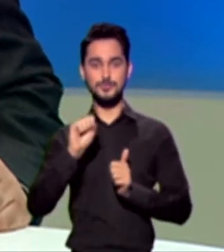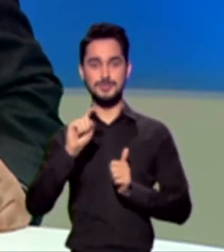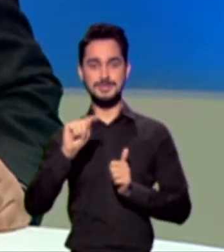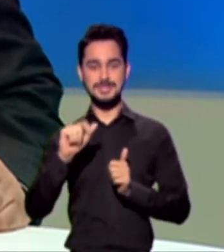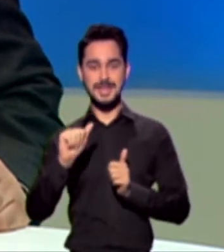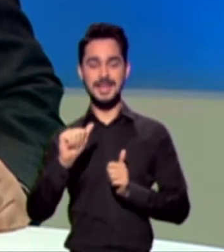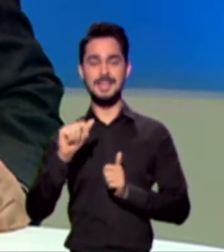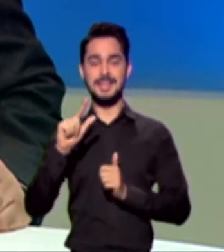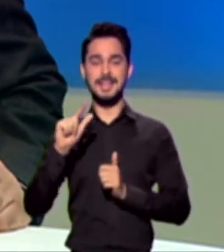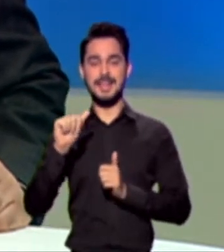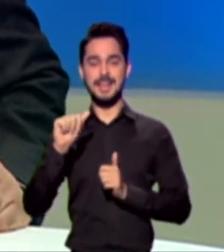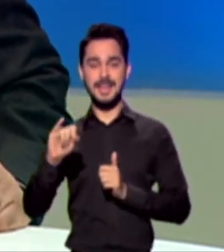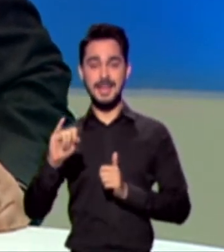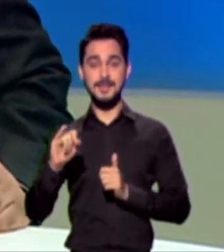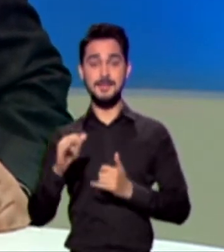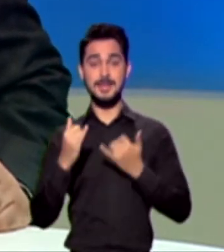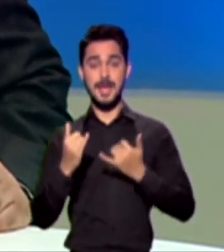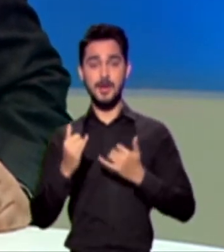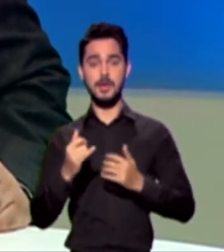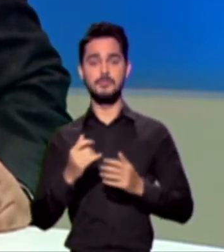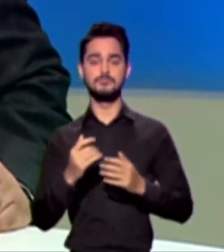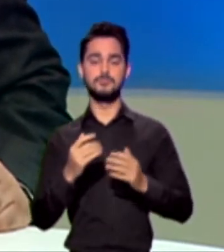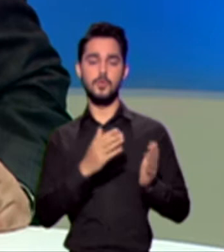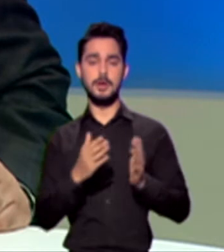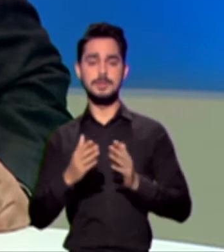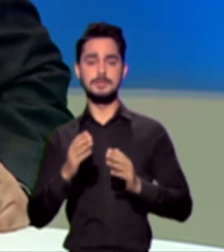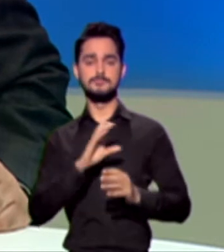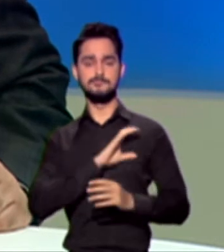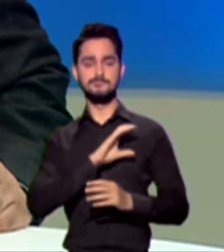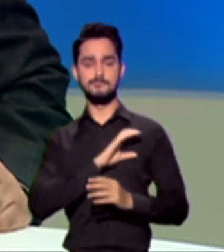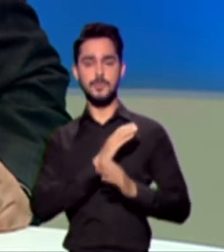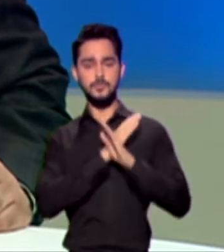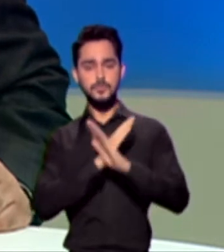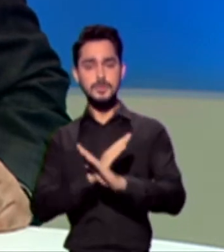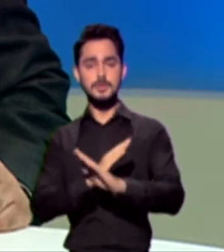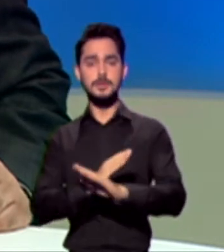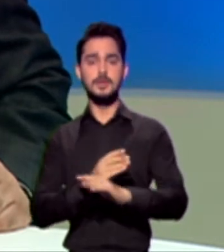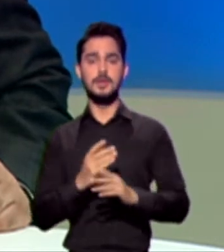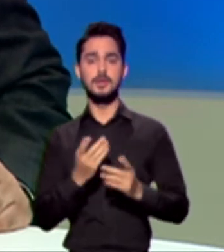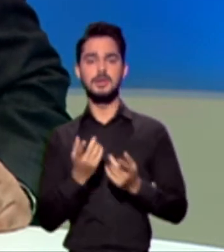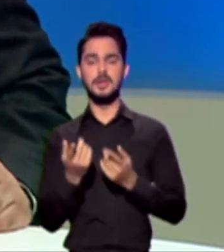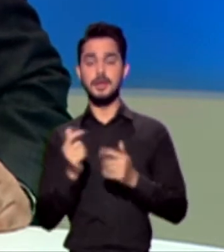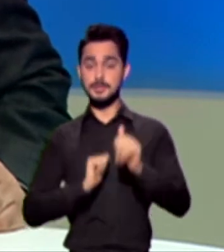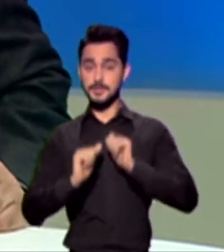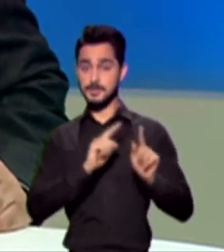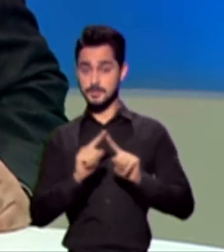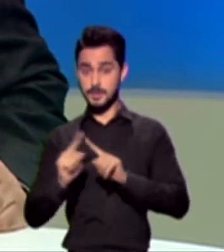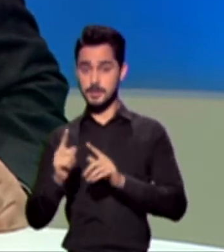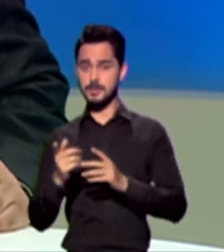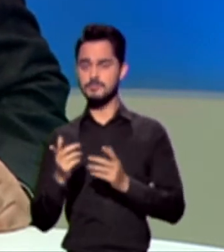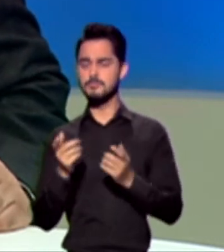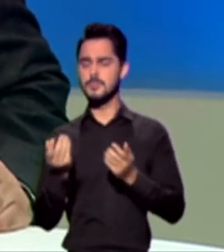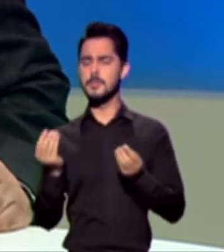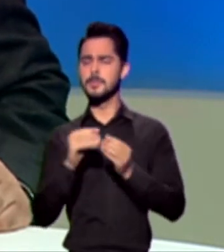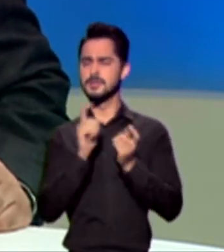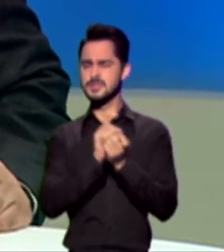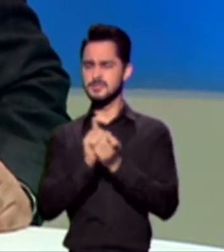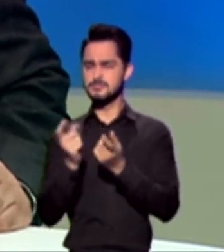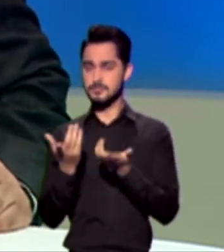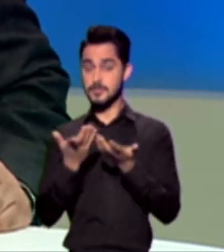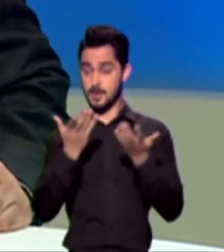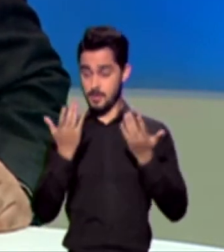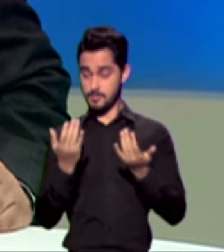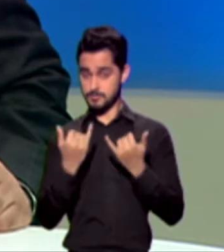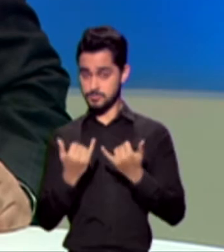preparativos para la seguridad en los diferentes eventos culturales que también se estarán realizando allí. Para darnos más detalles, se encuentra con